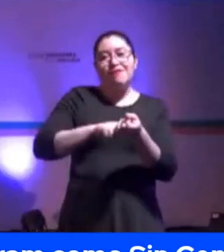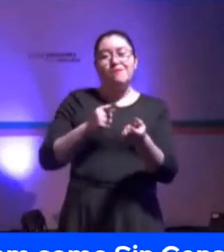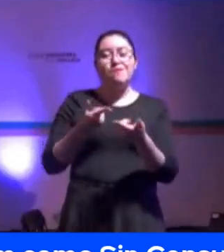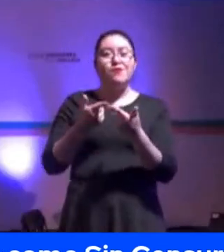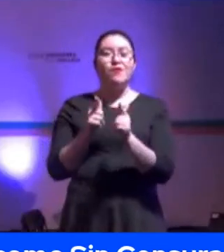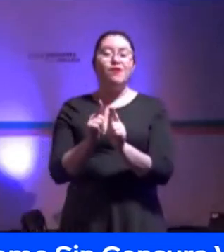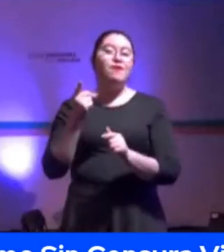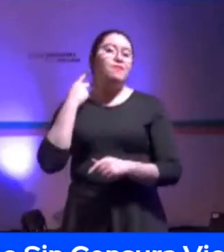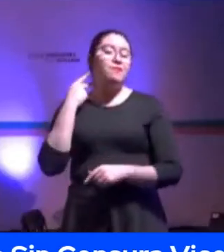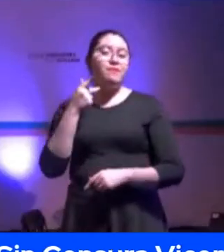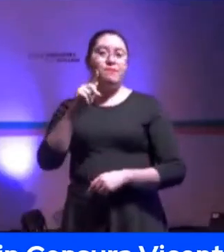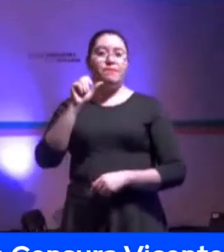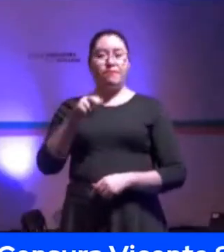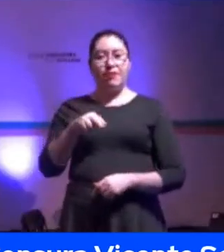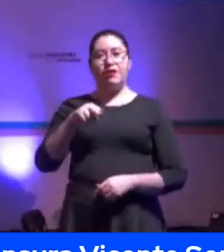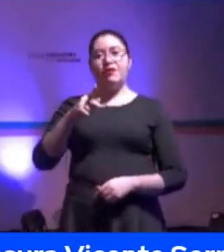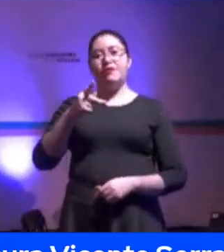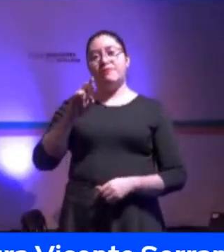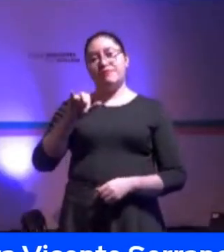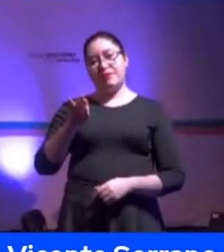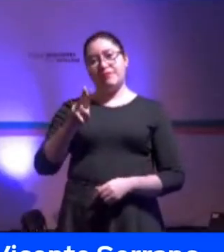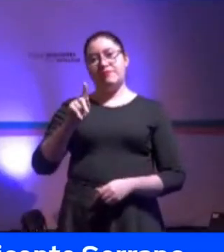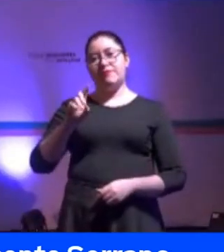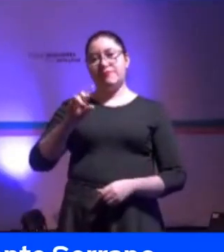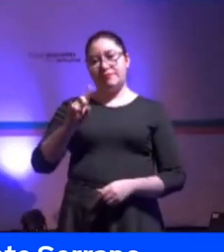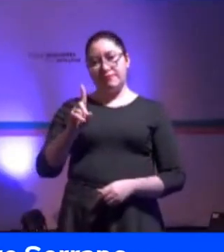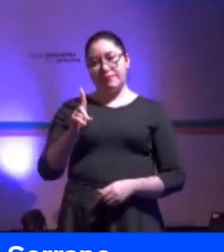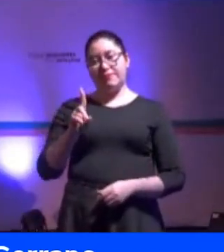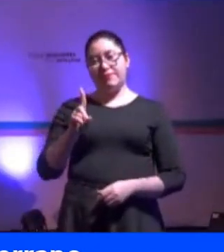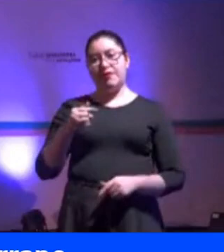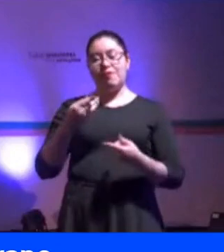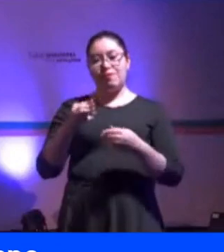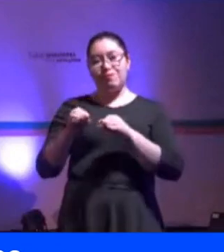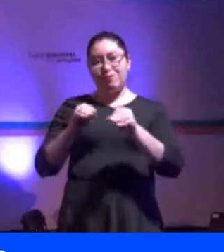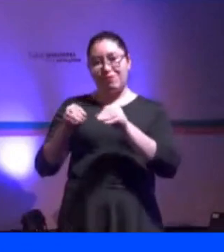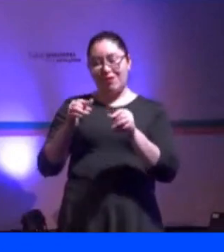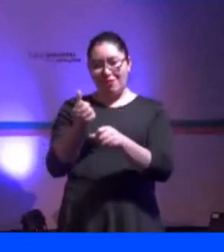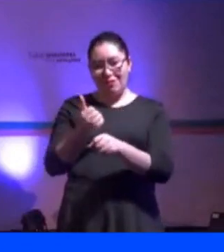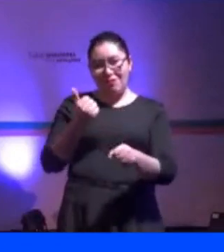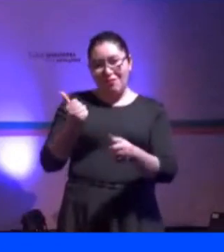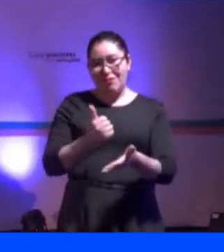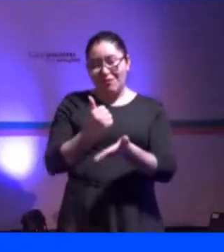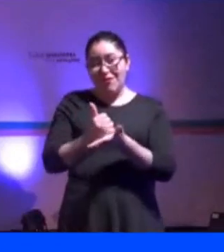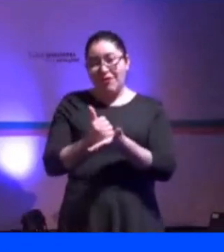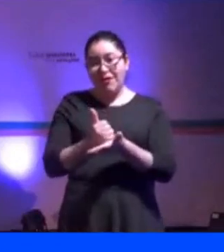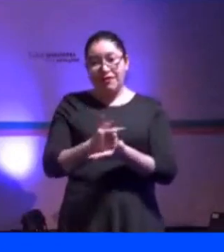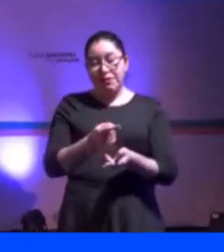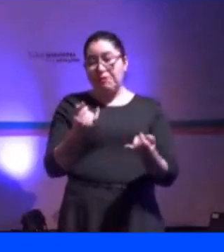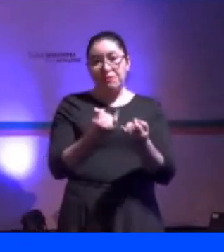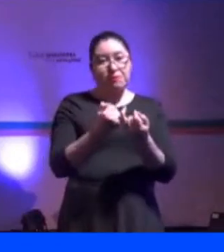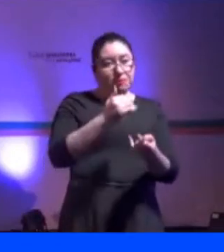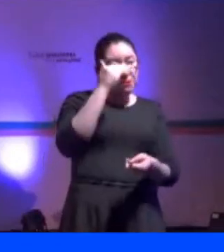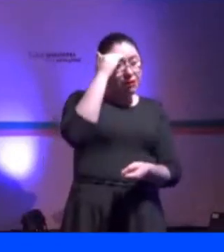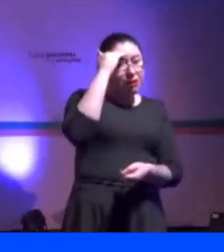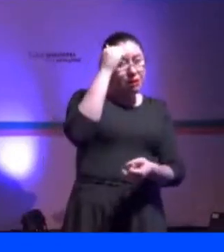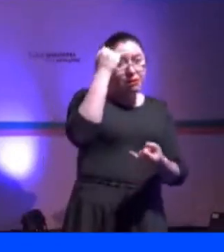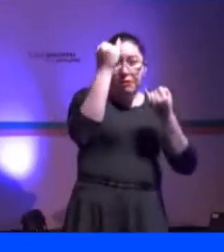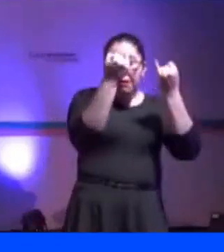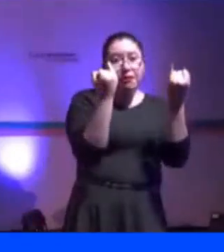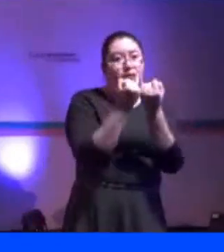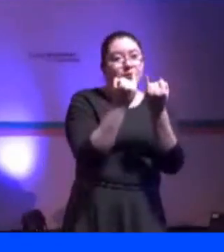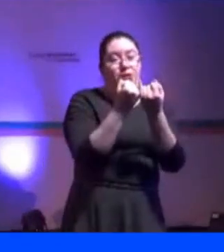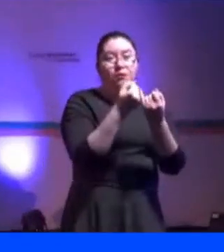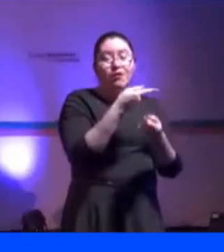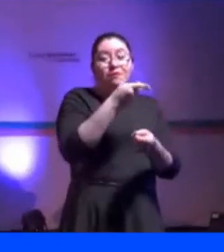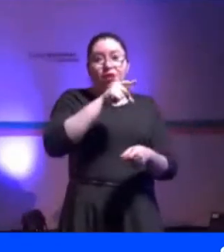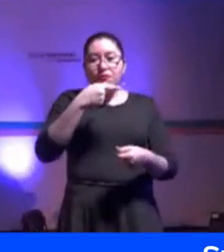de Movimiento Ciudadano, que piensan como fachos y que son jóvenes, pero no solo en la política,